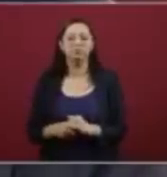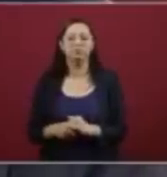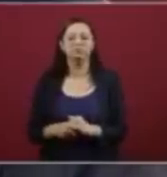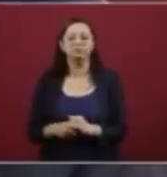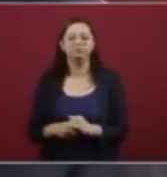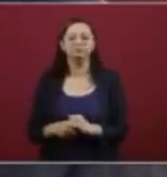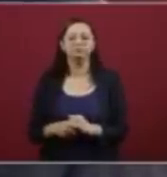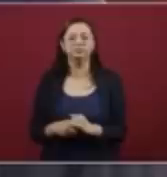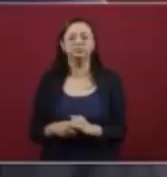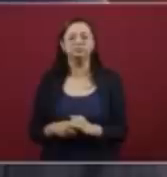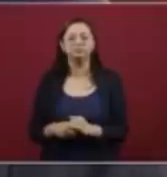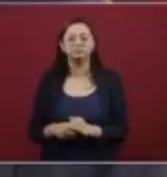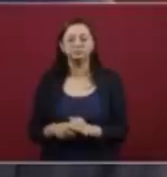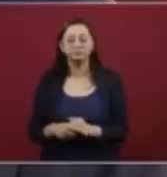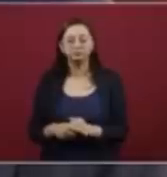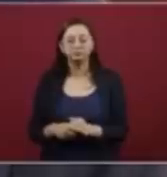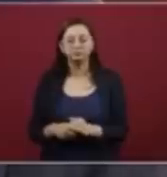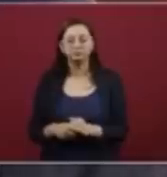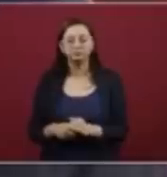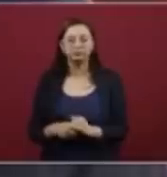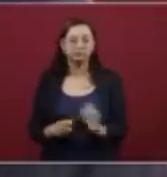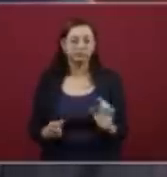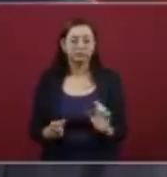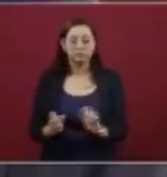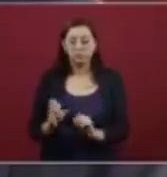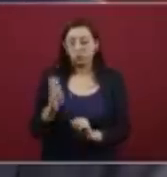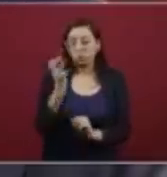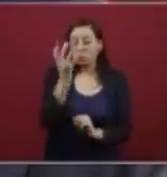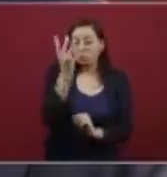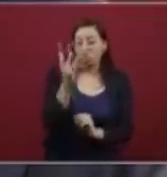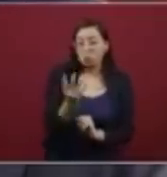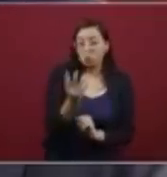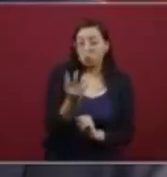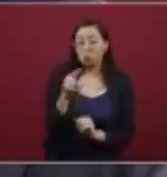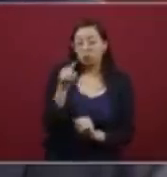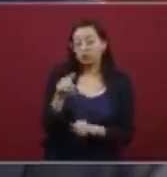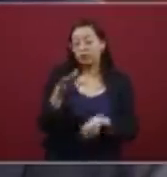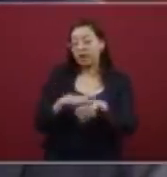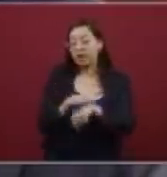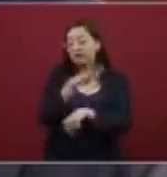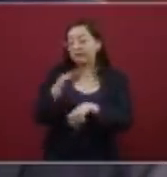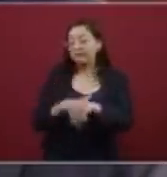los 4 que fueron mejor calificados se quedaron a 2